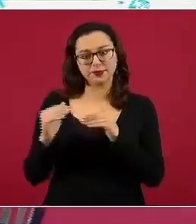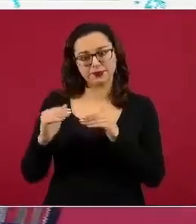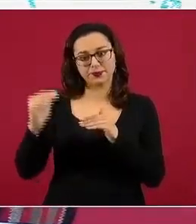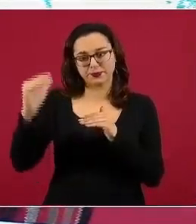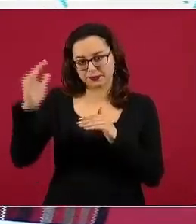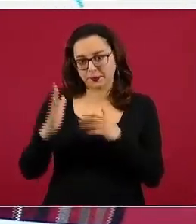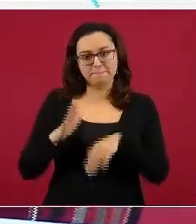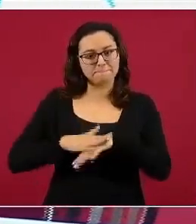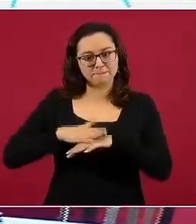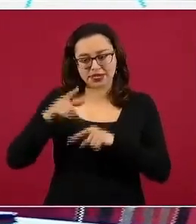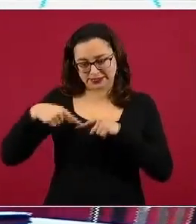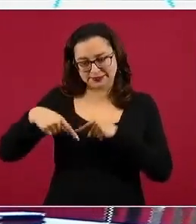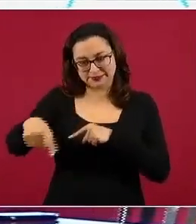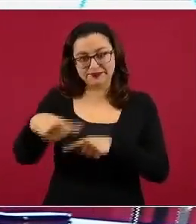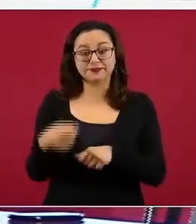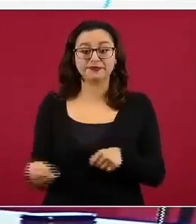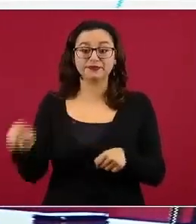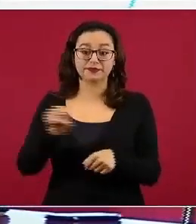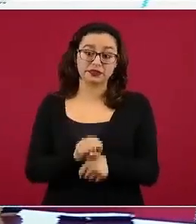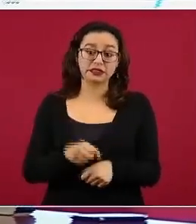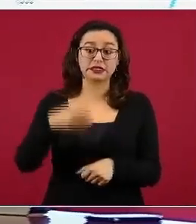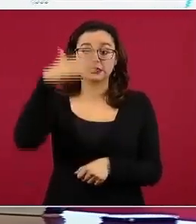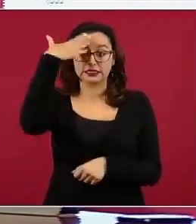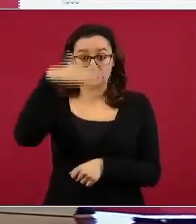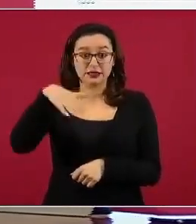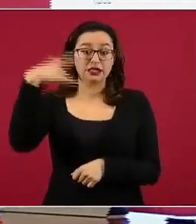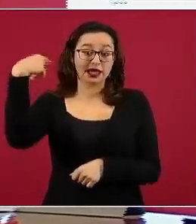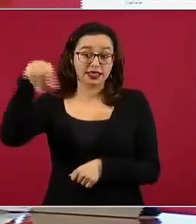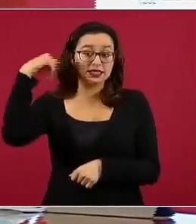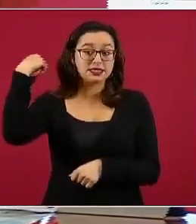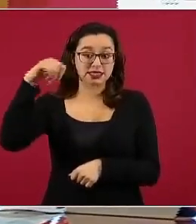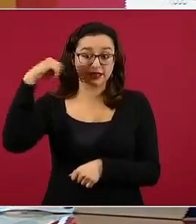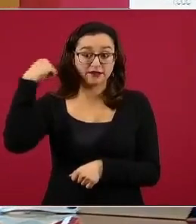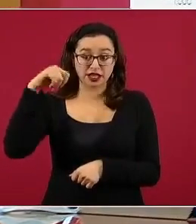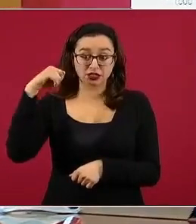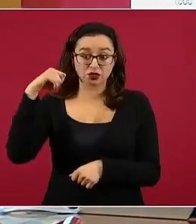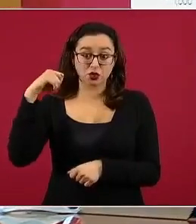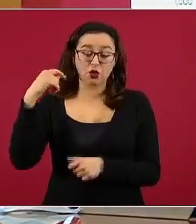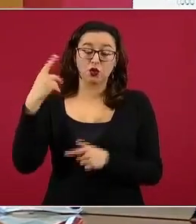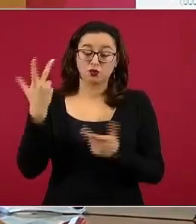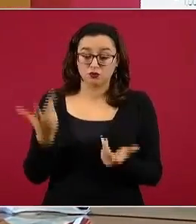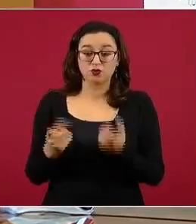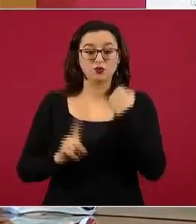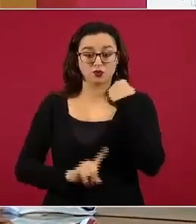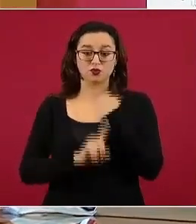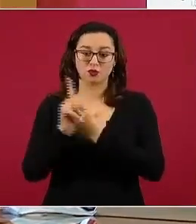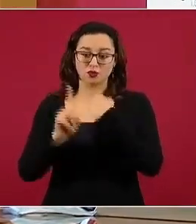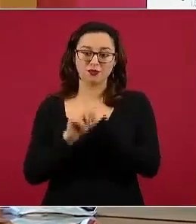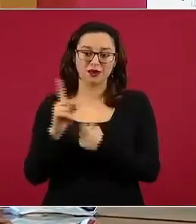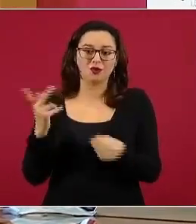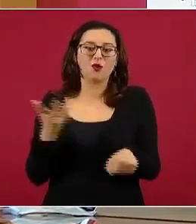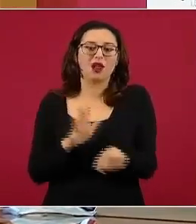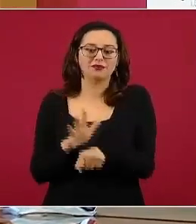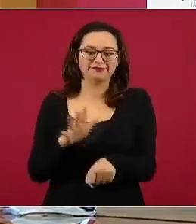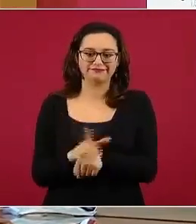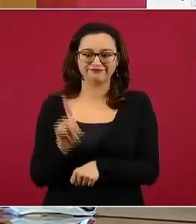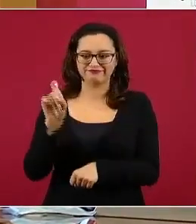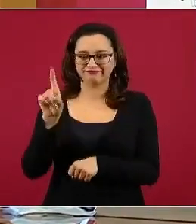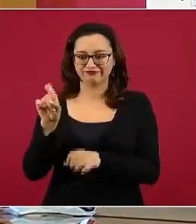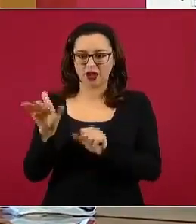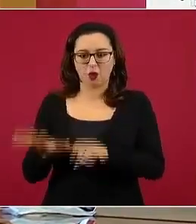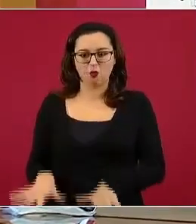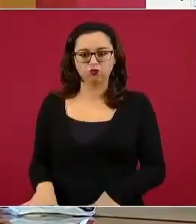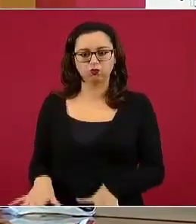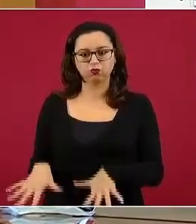de la semana. Sabemos que Tabasco, tiene y sufrió y tuvo este problema importante de inundaciones. Tenemos un